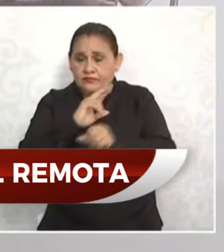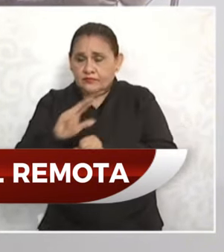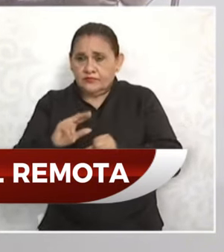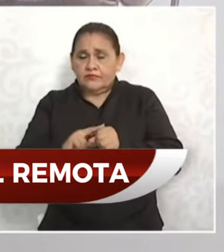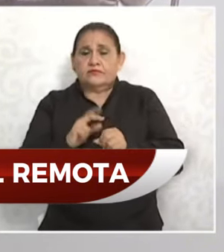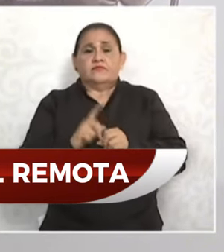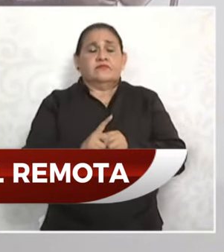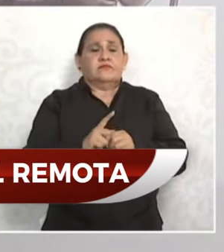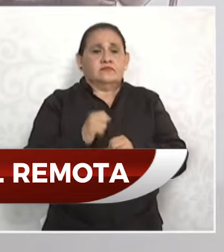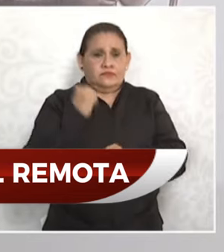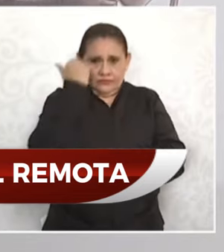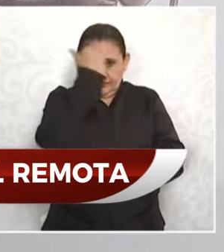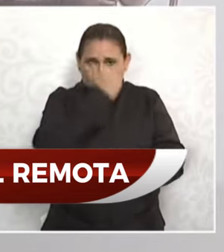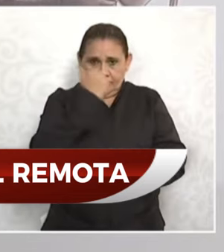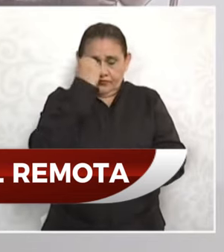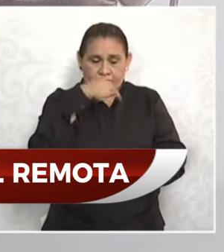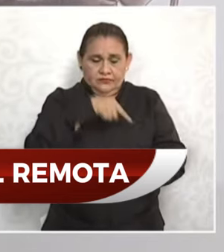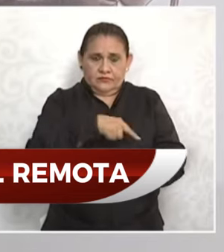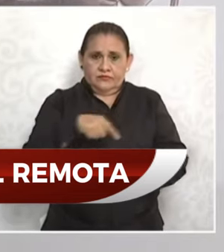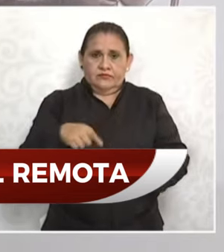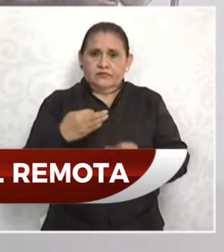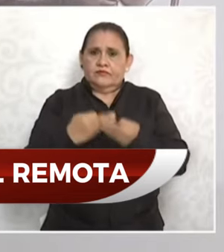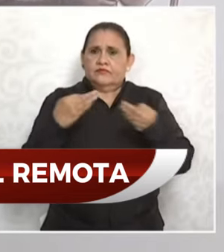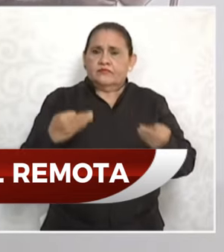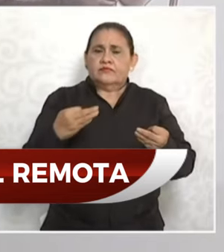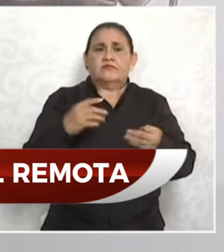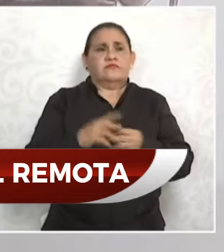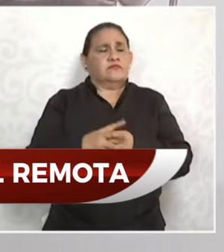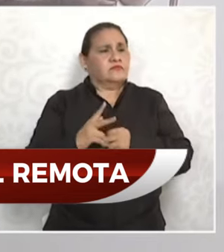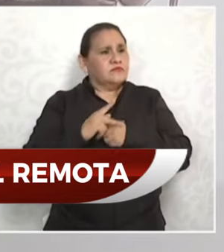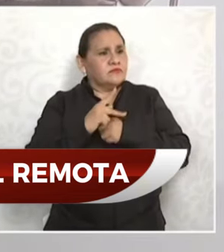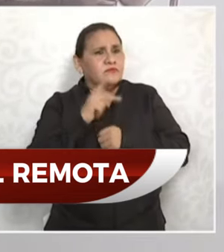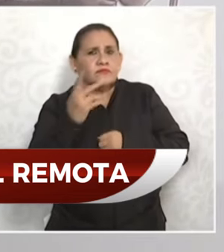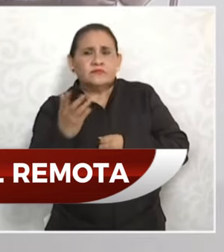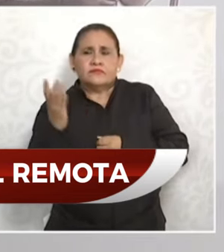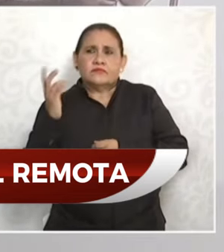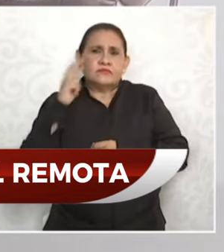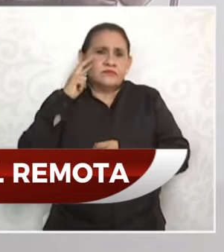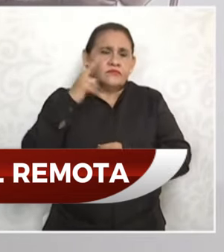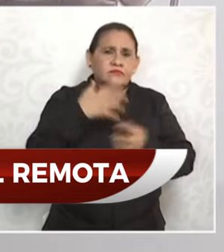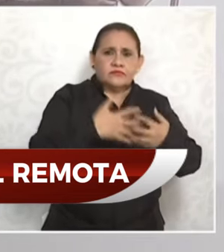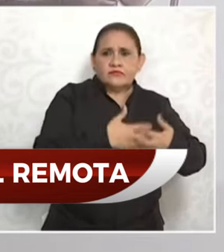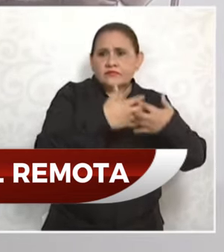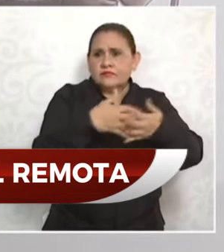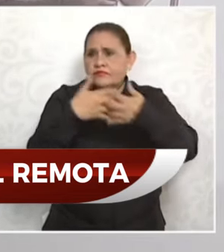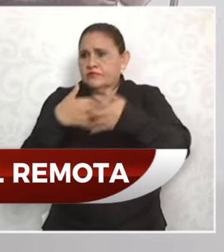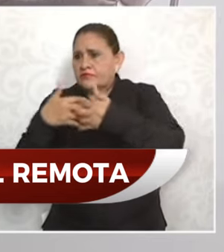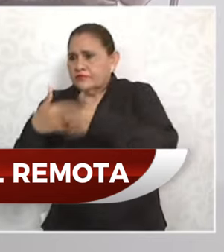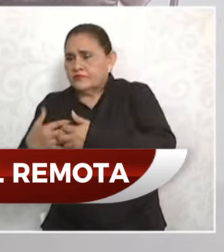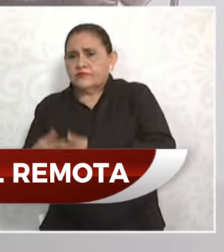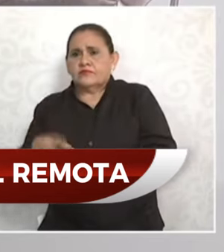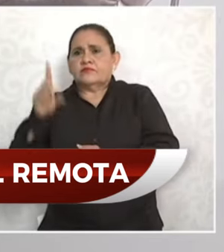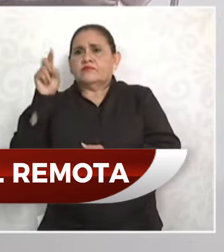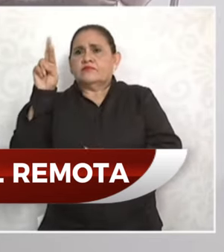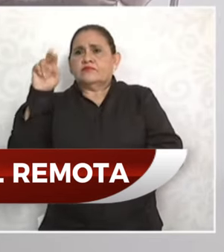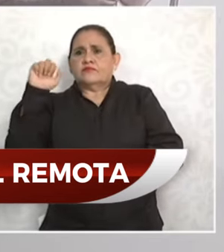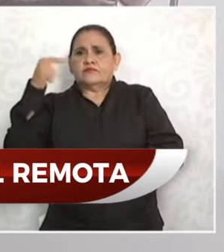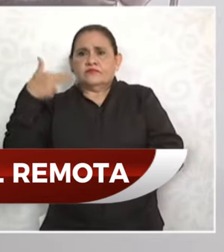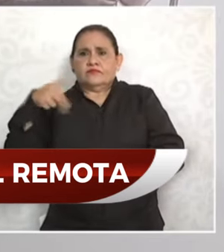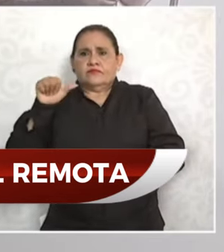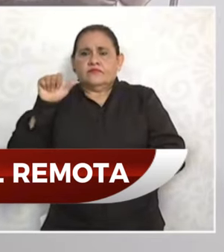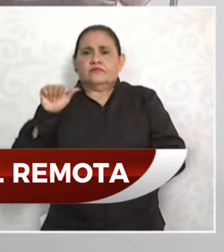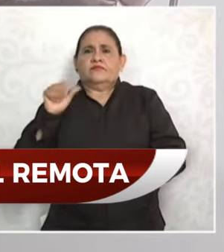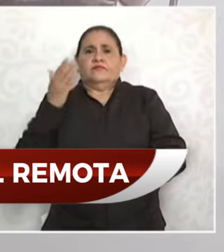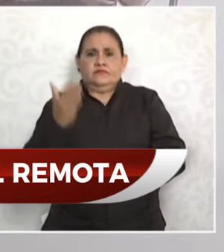de suelos, y en próximos días ustedes verán dragas de la Secretaría de Marina iniciando con los trabajos de dragado.